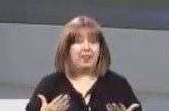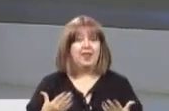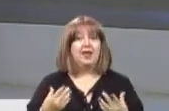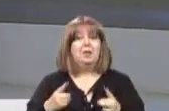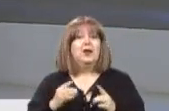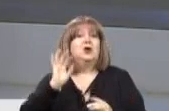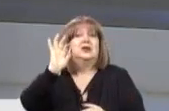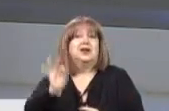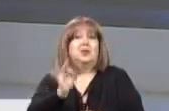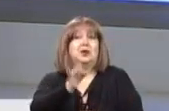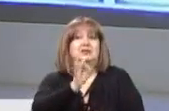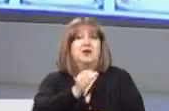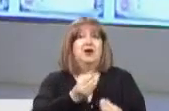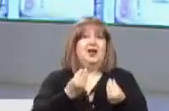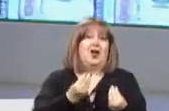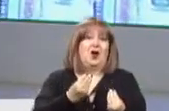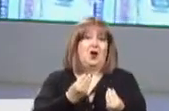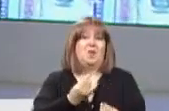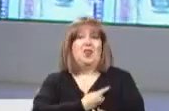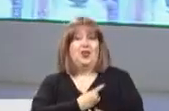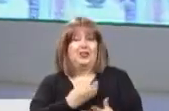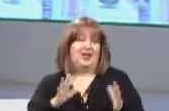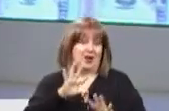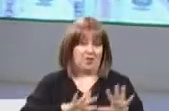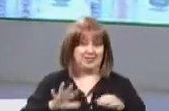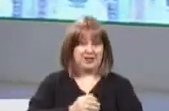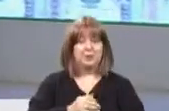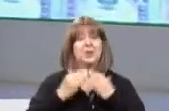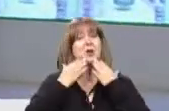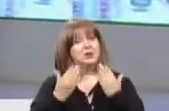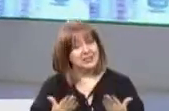sabiendo y con asesores, aprender. Por supuesto. Elena, muchísimas gracias por haber venido. Gracias a ustedes. Gracias, muchas gracias, Elena.